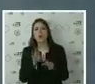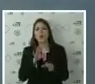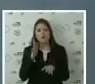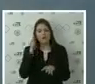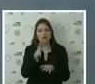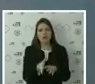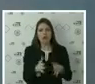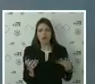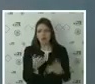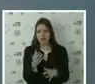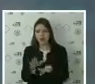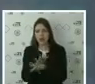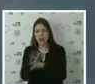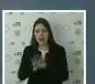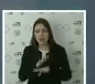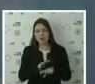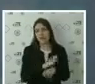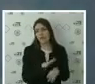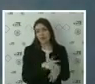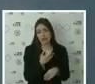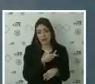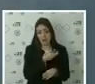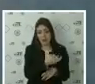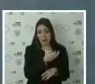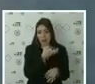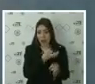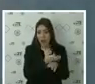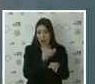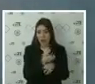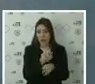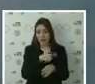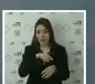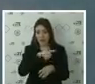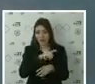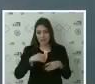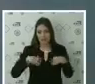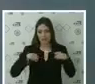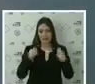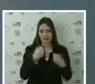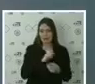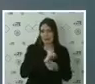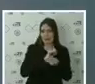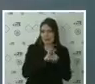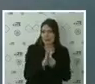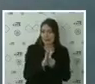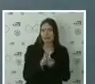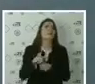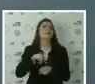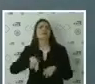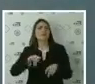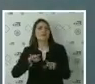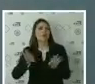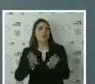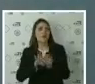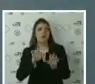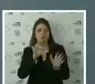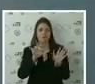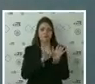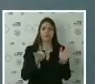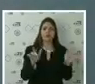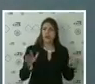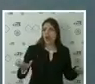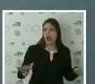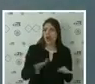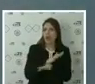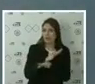duda este tipo de circunstancias que hemos vivido como sociedad nos han cambiado, nos han marcado, y va a